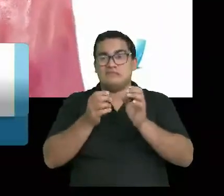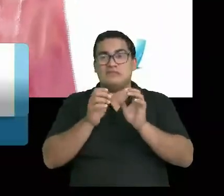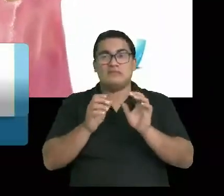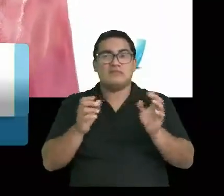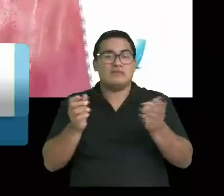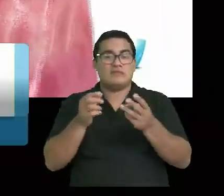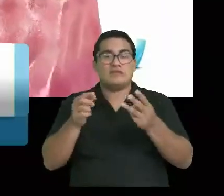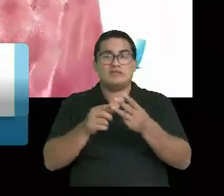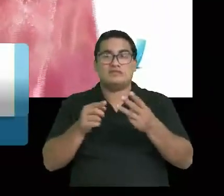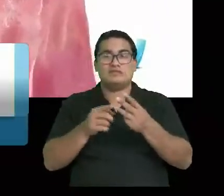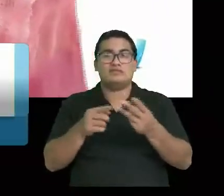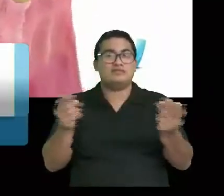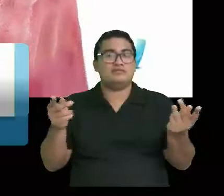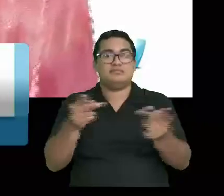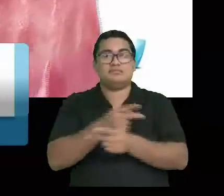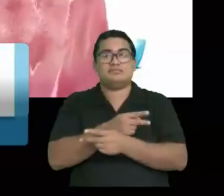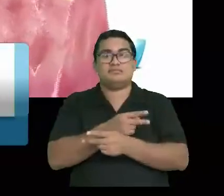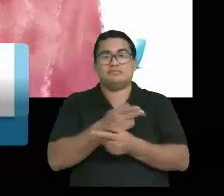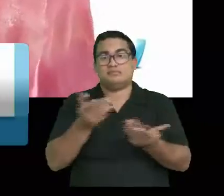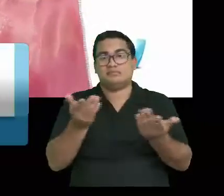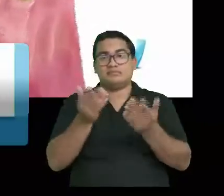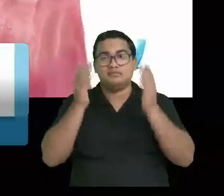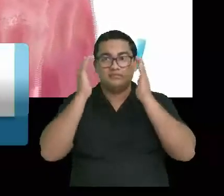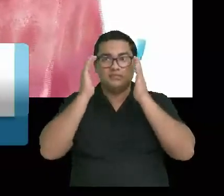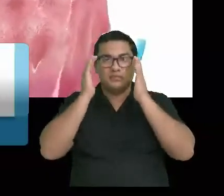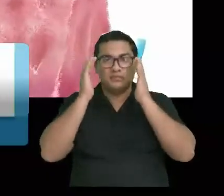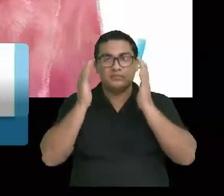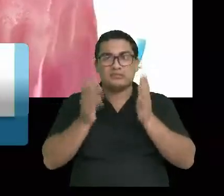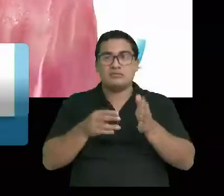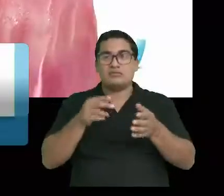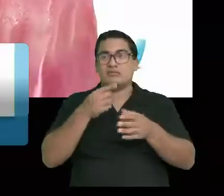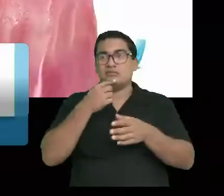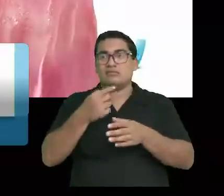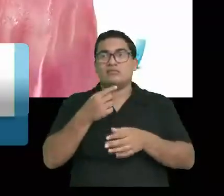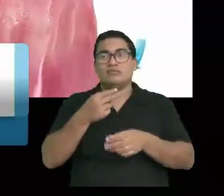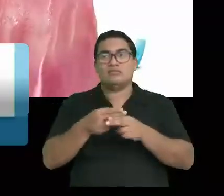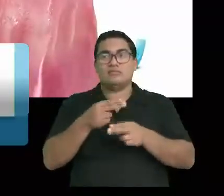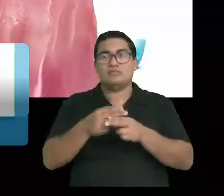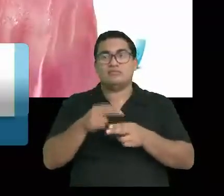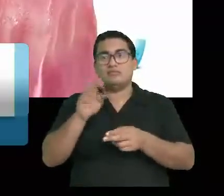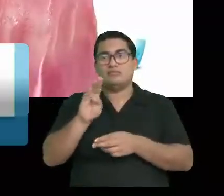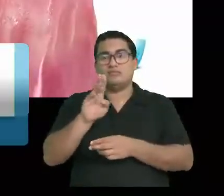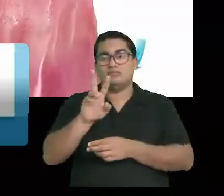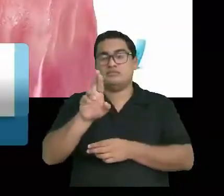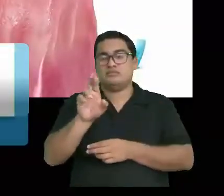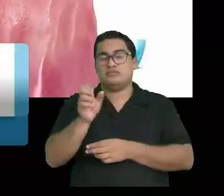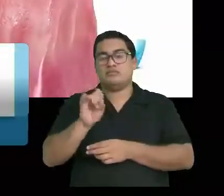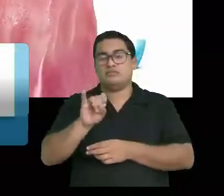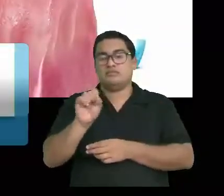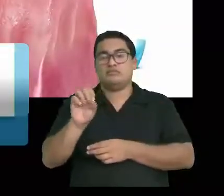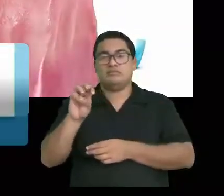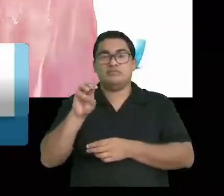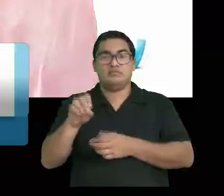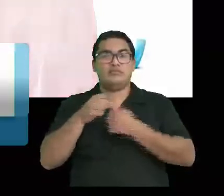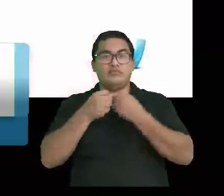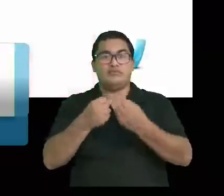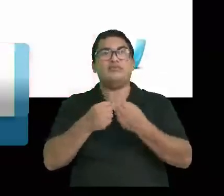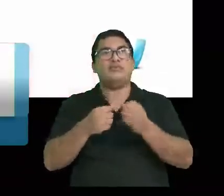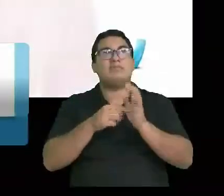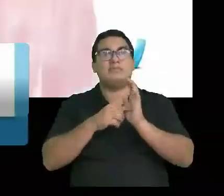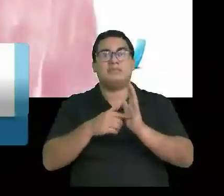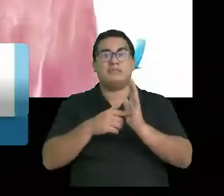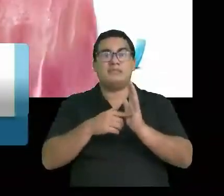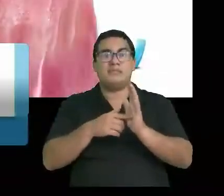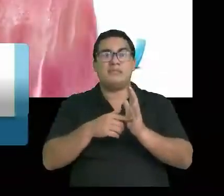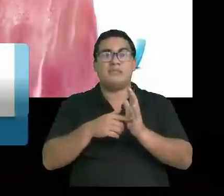Y el tercer grado, que es el más grave, ¿verdad? Que ya es el, le dicen el bruxismo poderoso, okay. Que es una, un